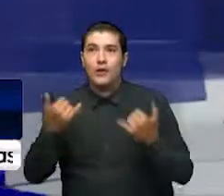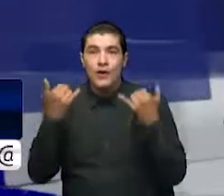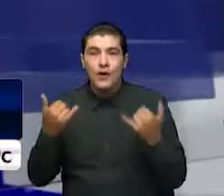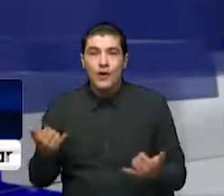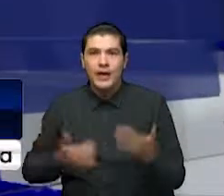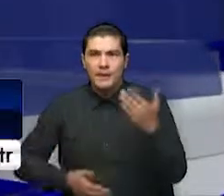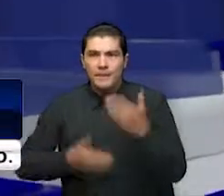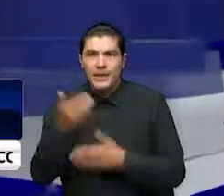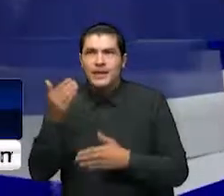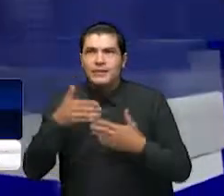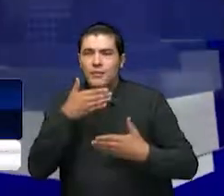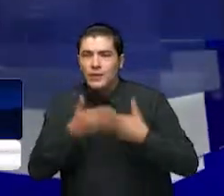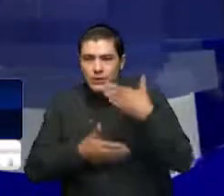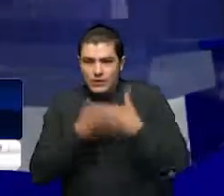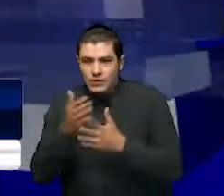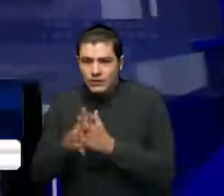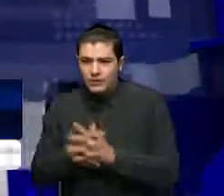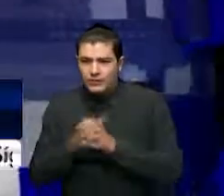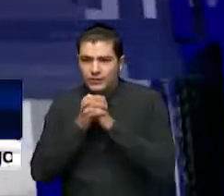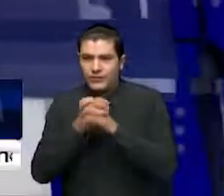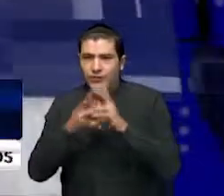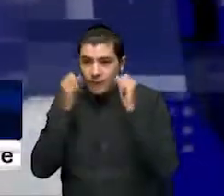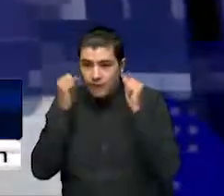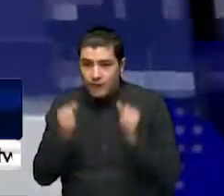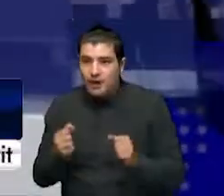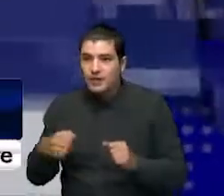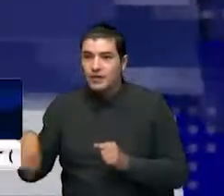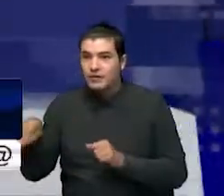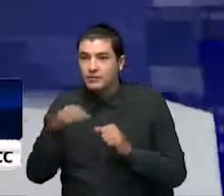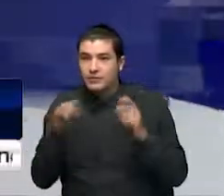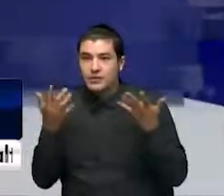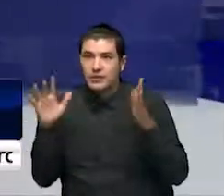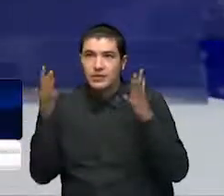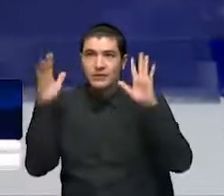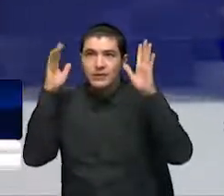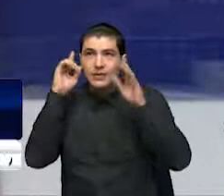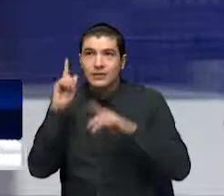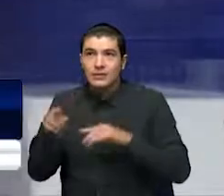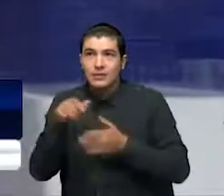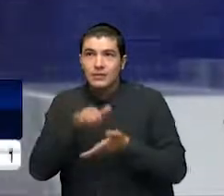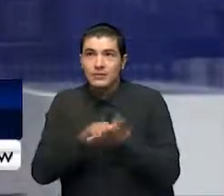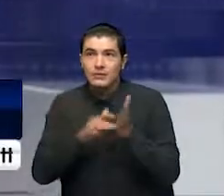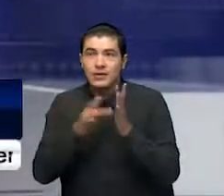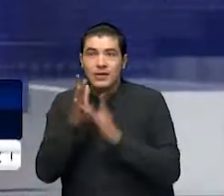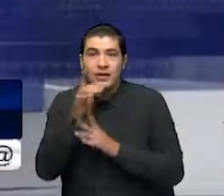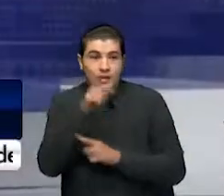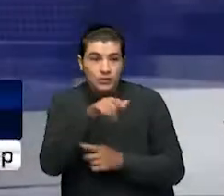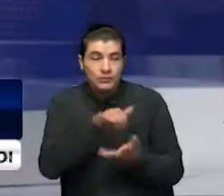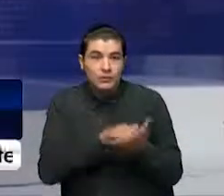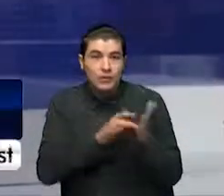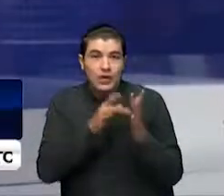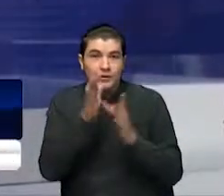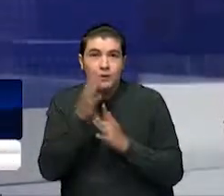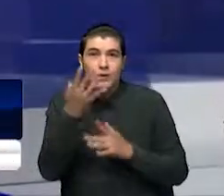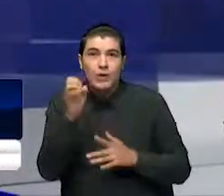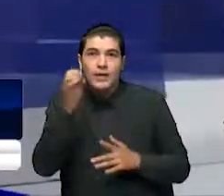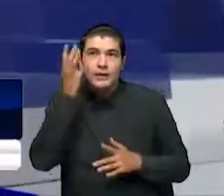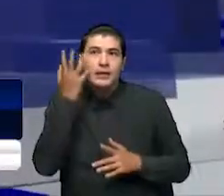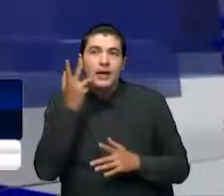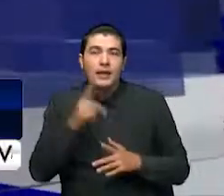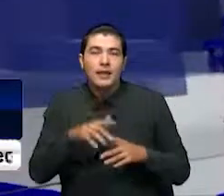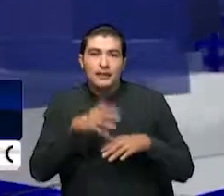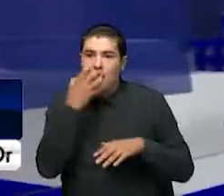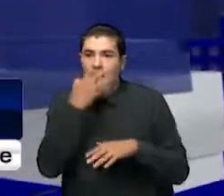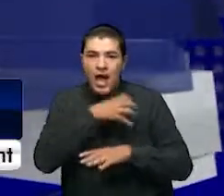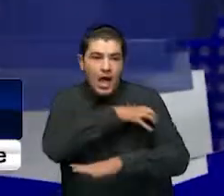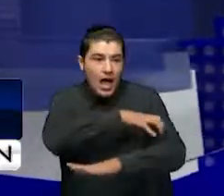fuerte, de preparación a la Pascua. Preparación a la celebración de la resurrección de Cristo. Y como Jesús, 40 días en el desierto, se encontró con